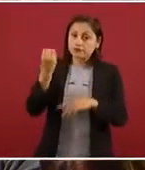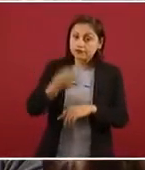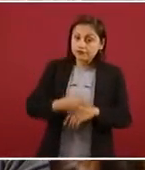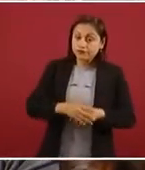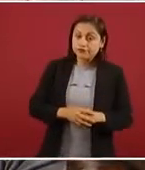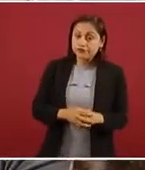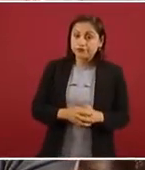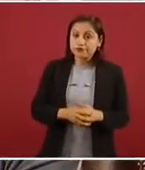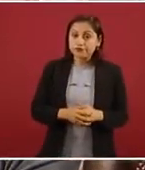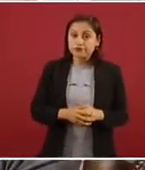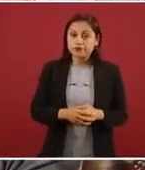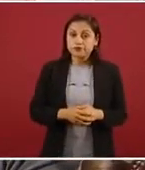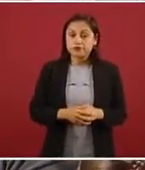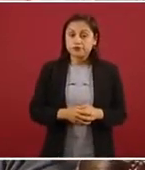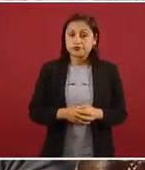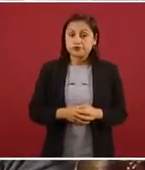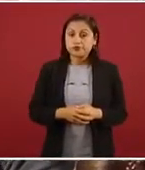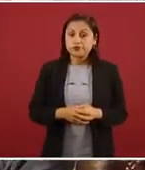se